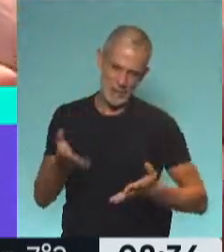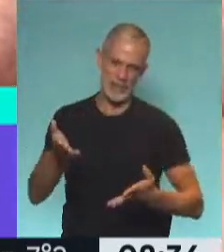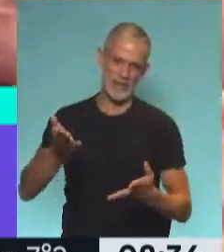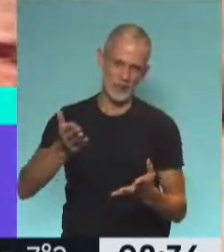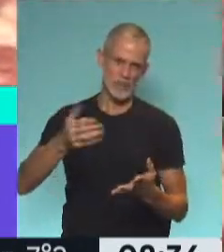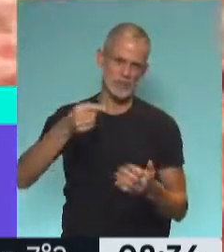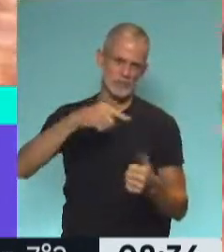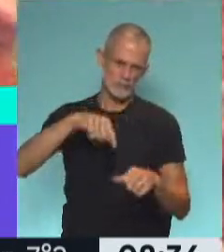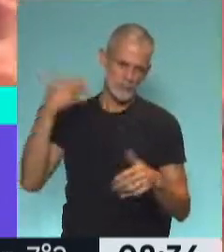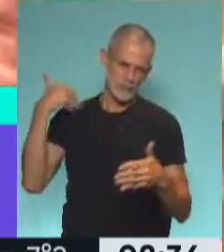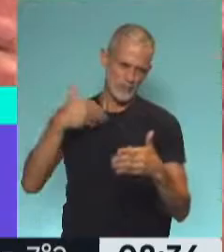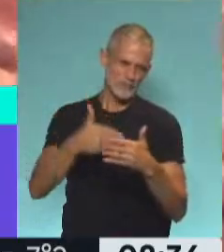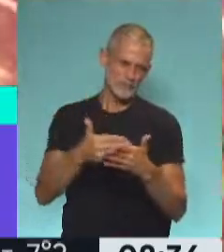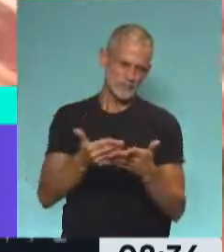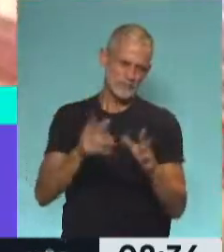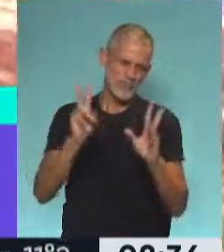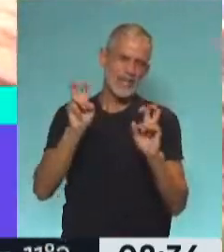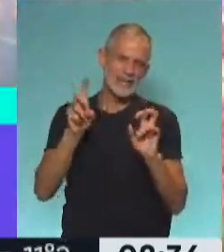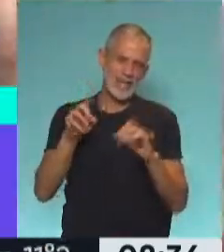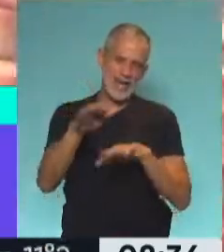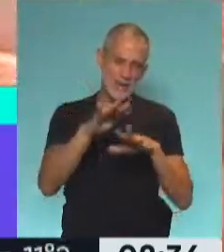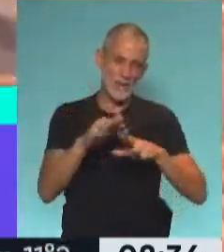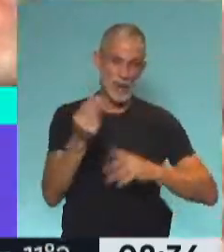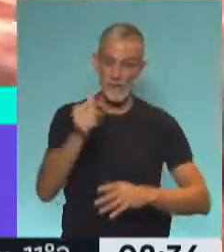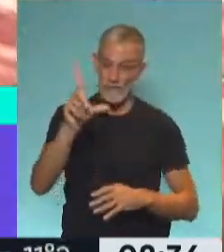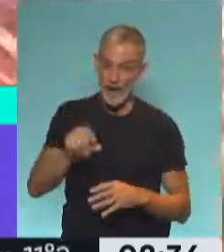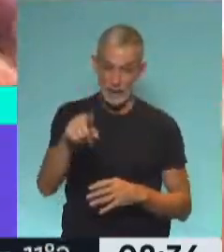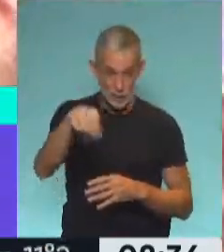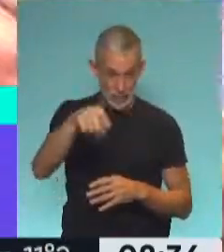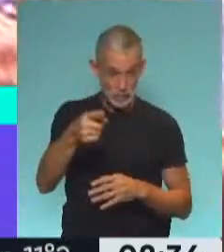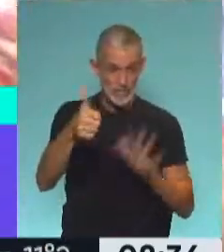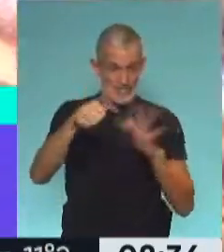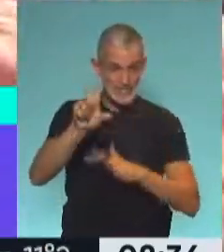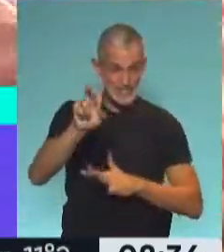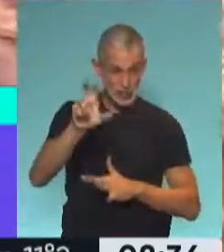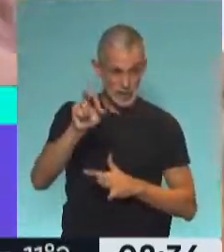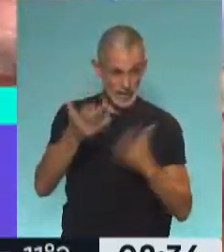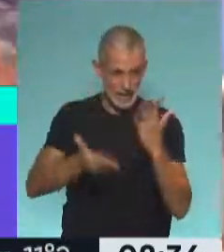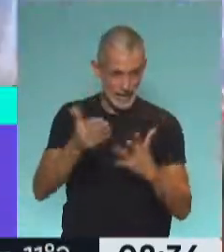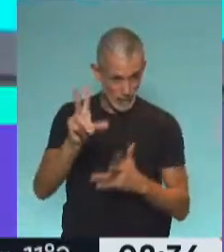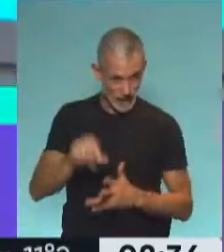estas últimas horas. Ahora, ¿es barato para ustedes 6.30 el kilo de asado?